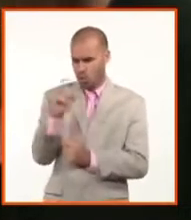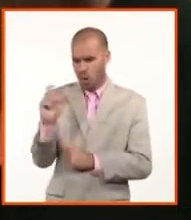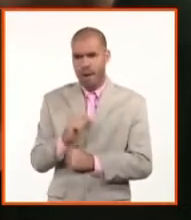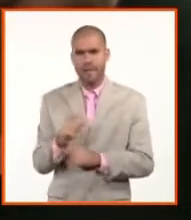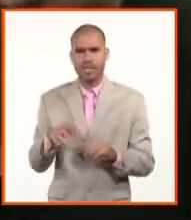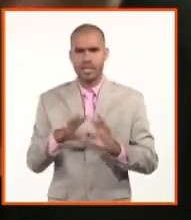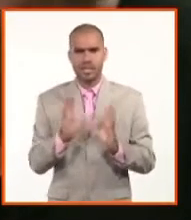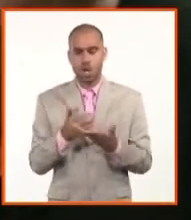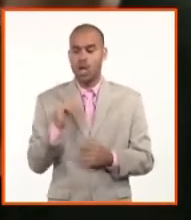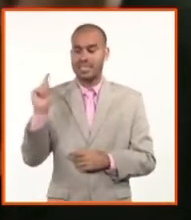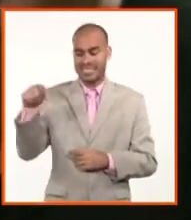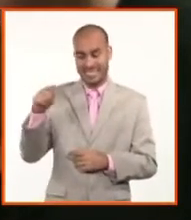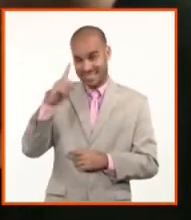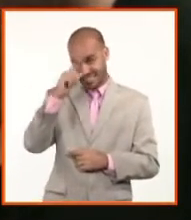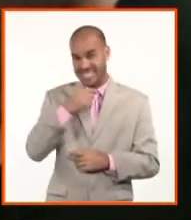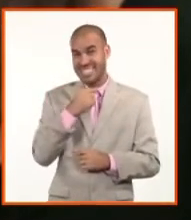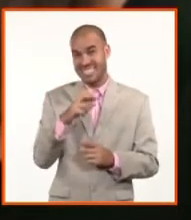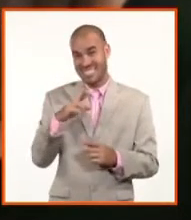todavía